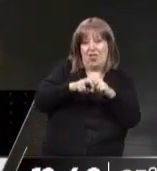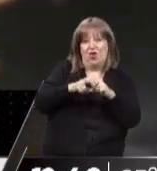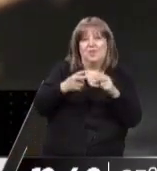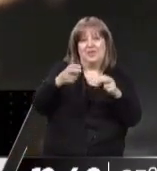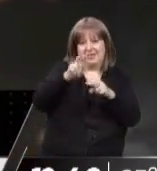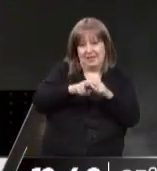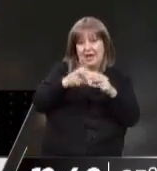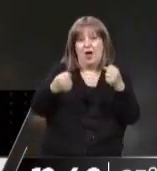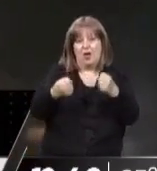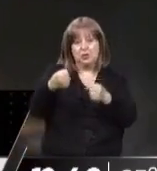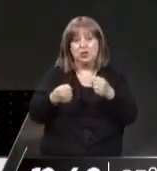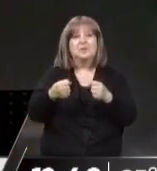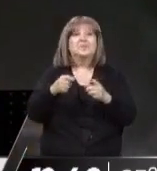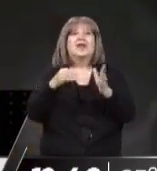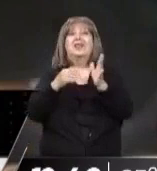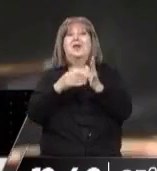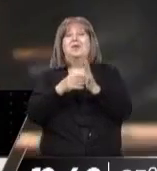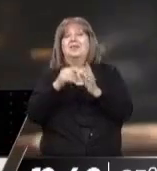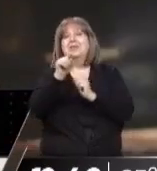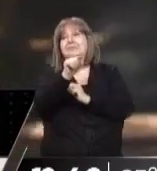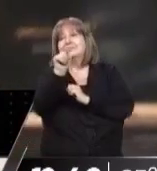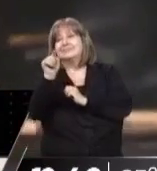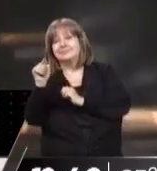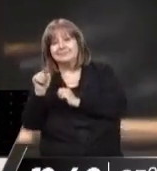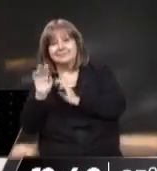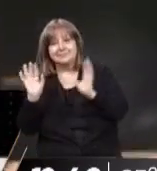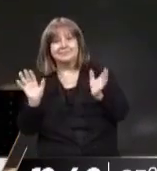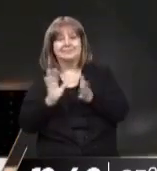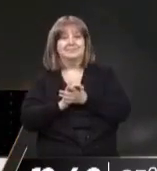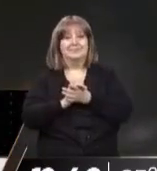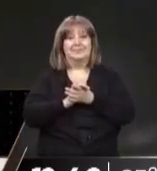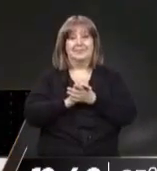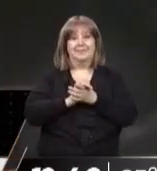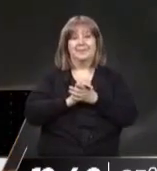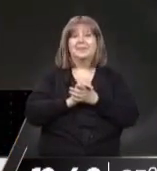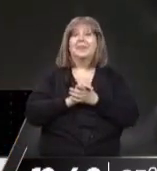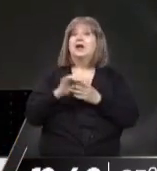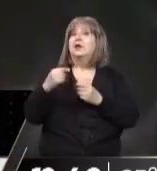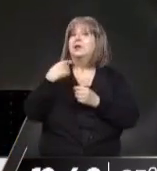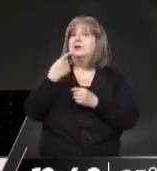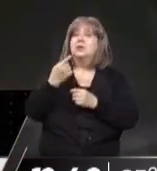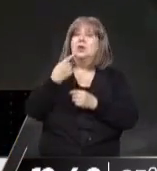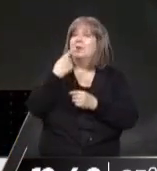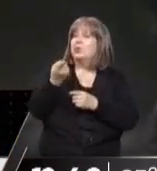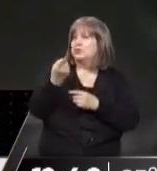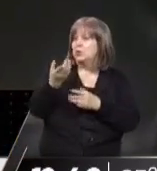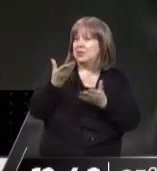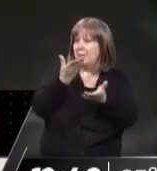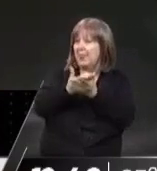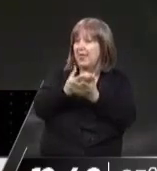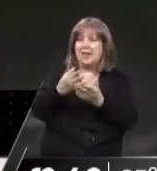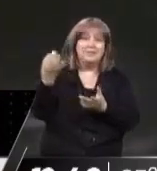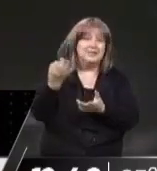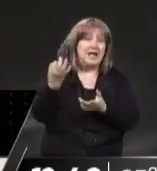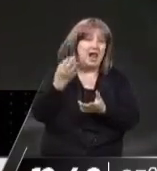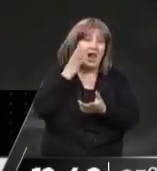Entonces, eso que tienen, de que cada figura lo hace como un poco único y la gente se vuelve loca y lo quiere comprar. ¿Les piden algo específico la gente de